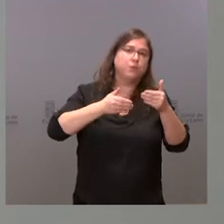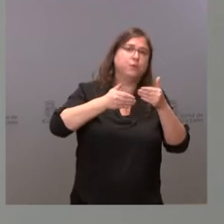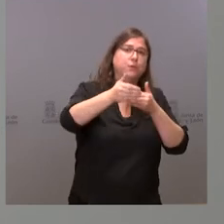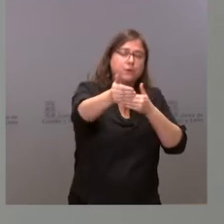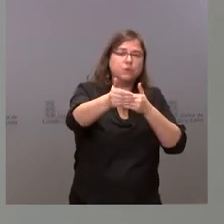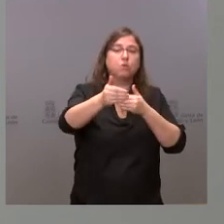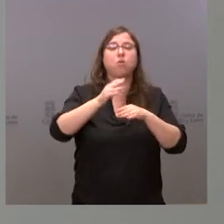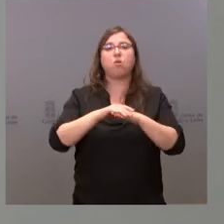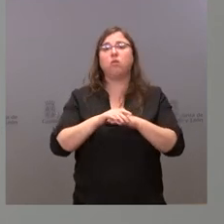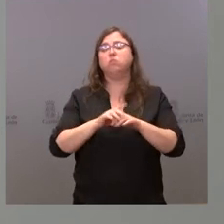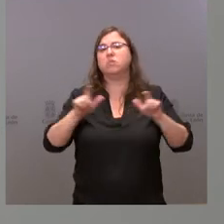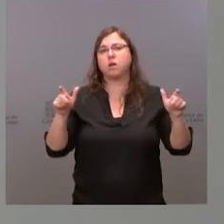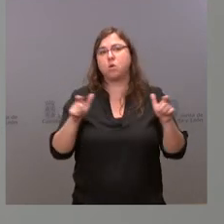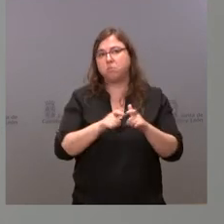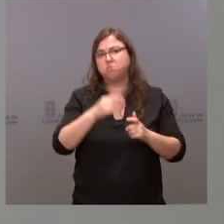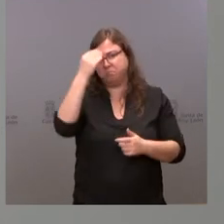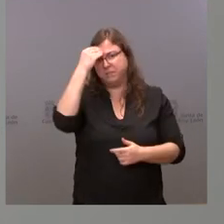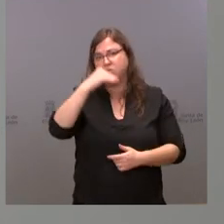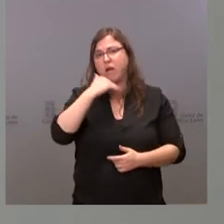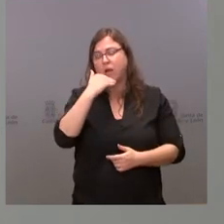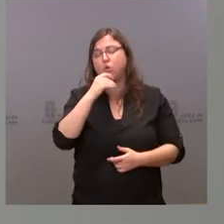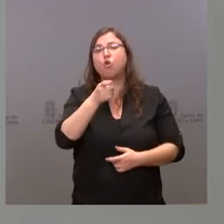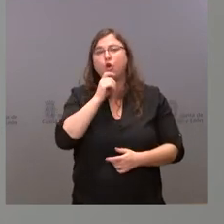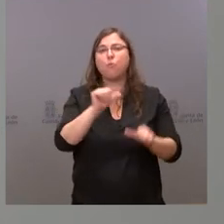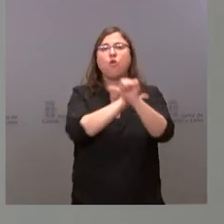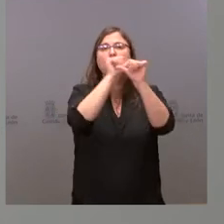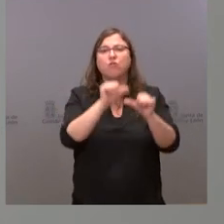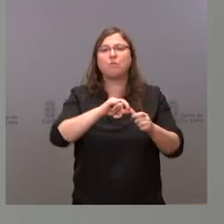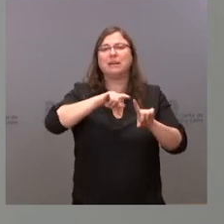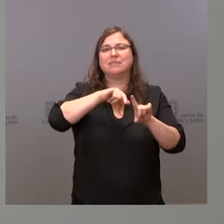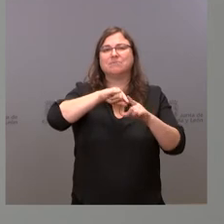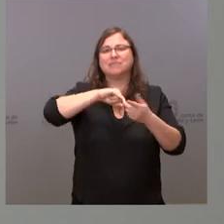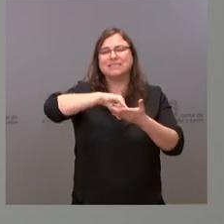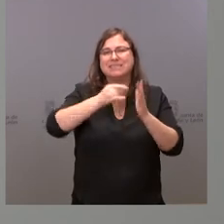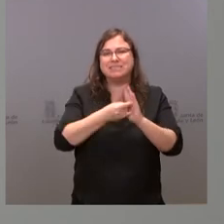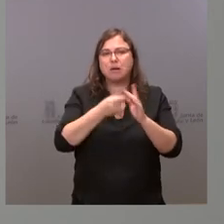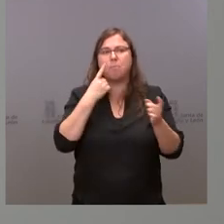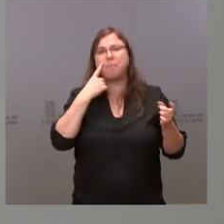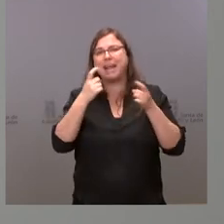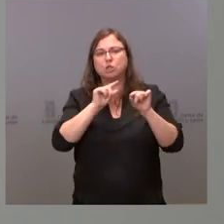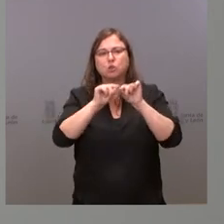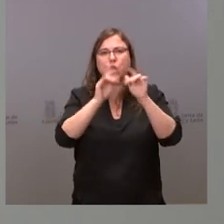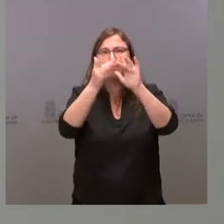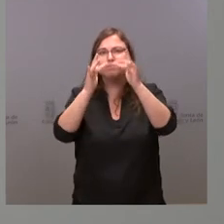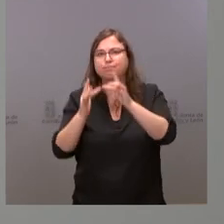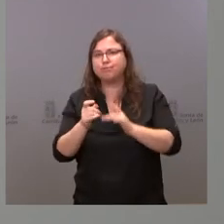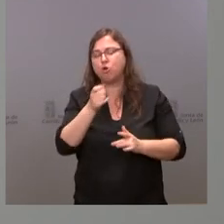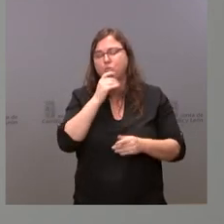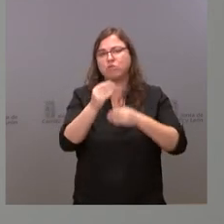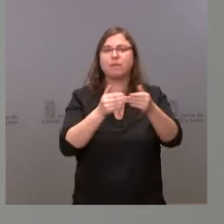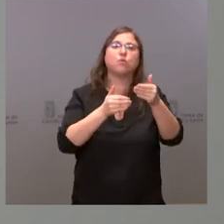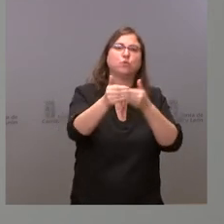ordinaria pues probablemente a lo mejor ya tenemos alguna conclusión sobre que el sistema de vigilancia epidemiológica se va a establecer